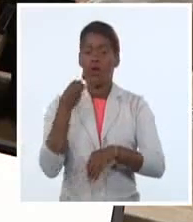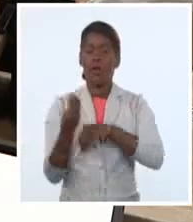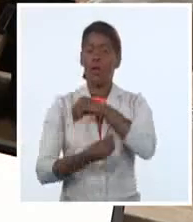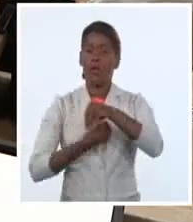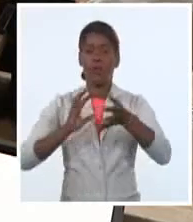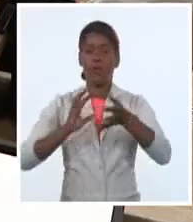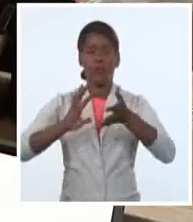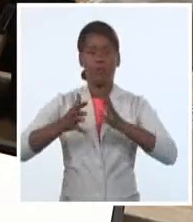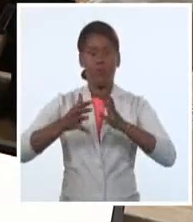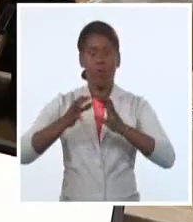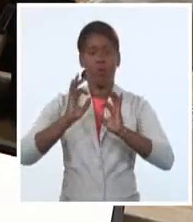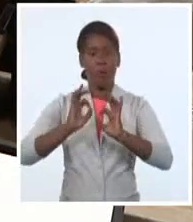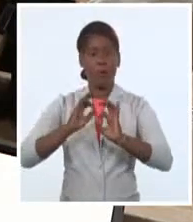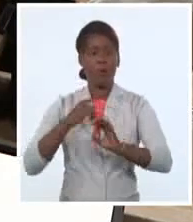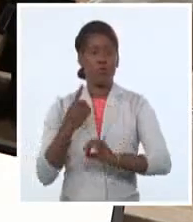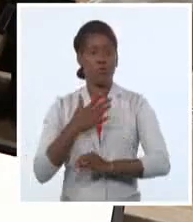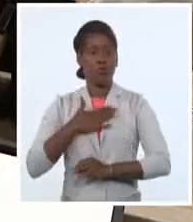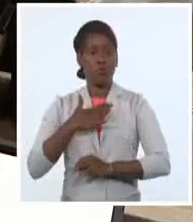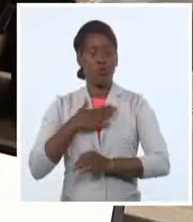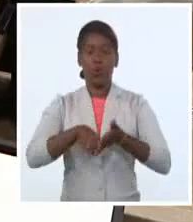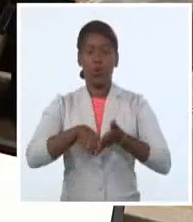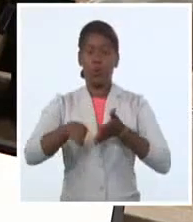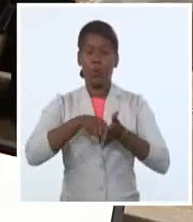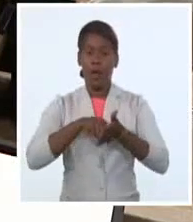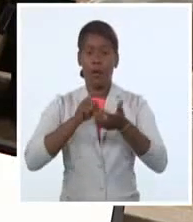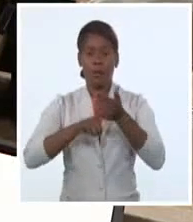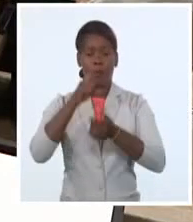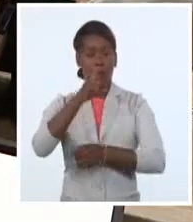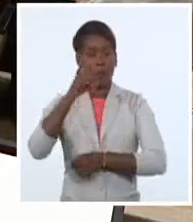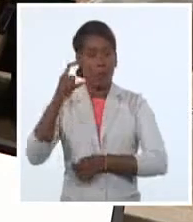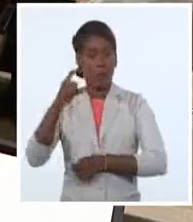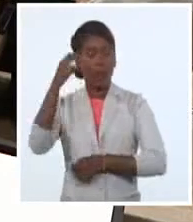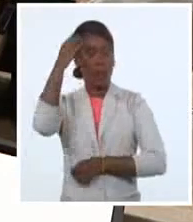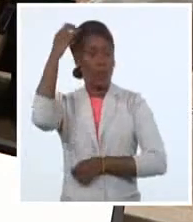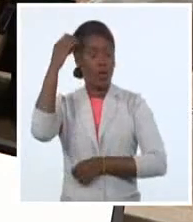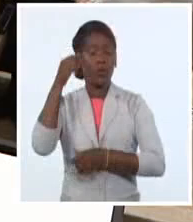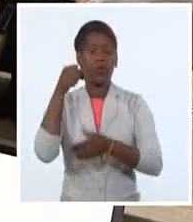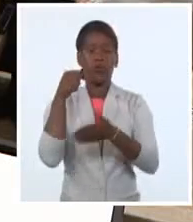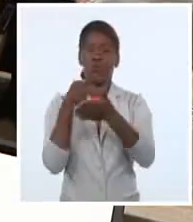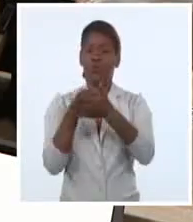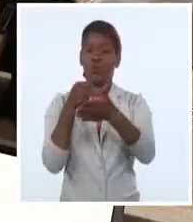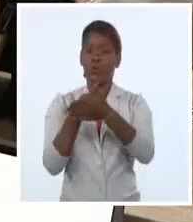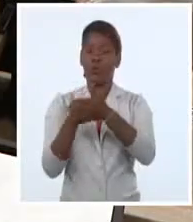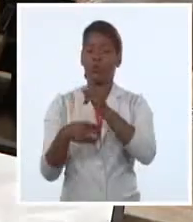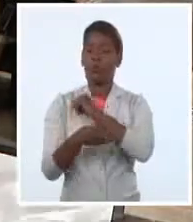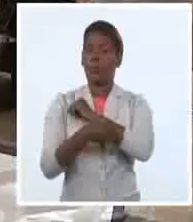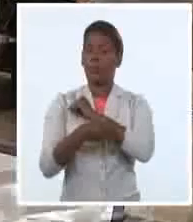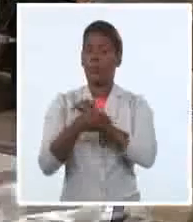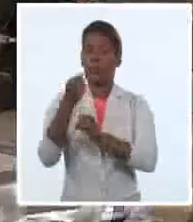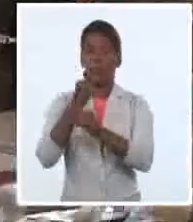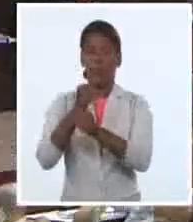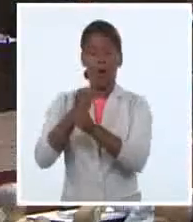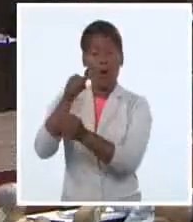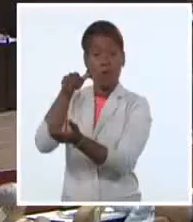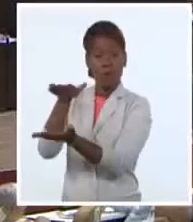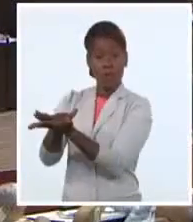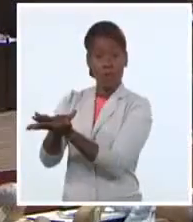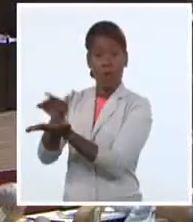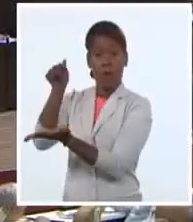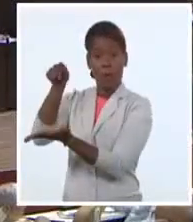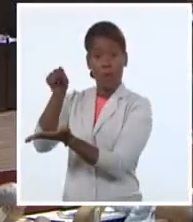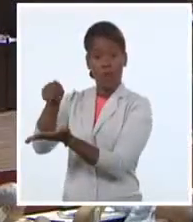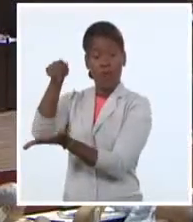en estrecha alianza con las estructuras del poder popular, cuyas potencialidades y reservas tienen mucho que aportar